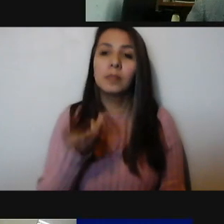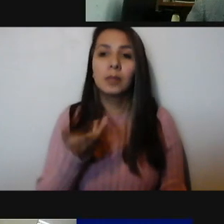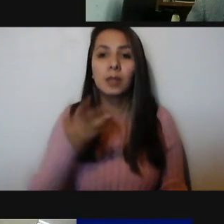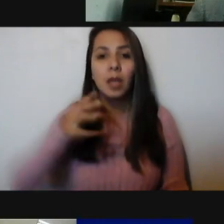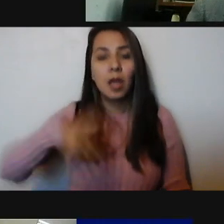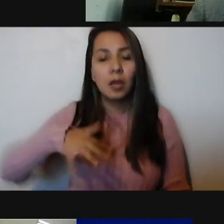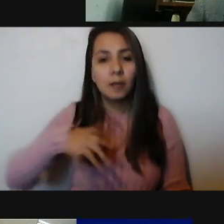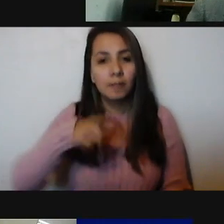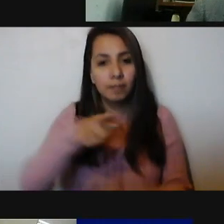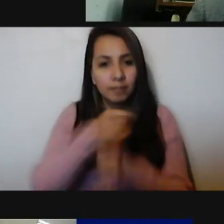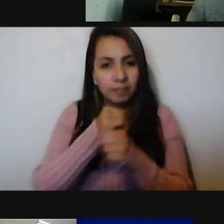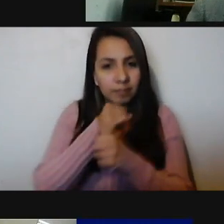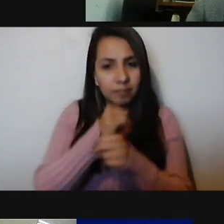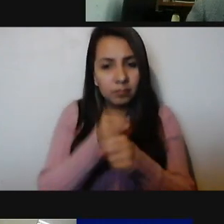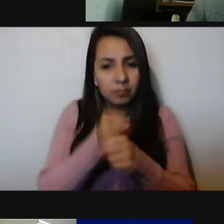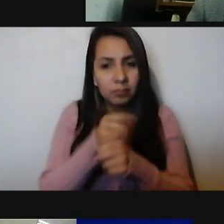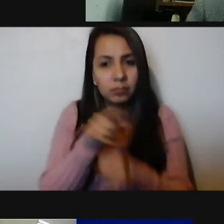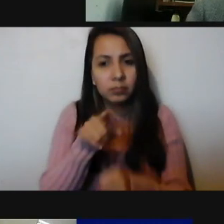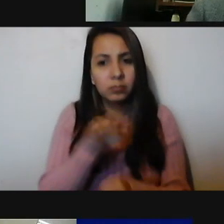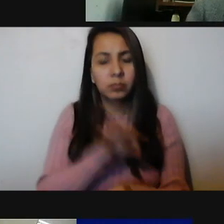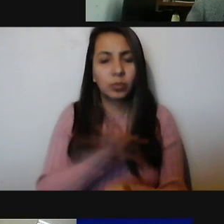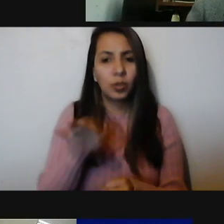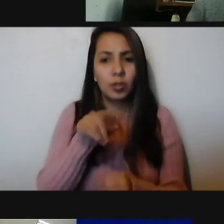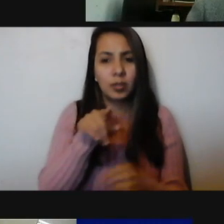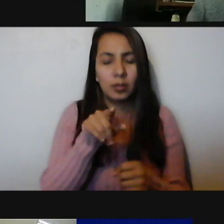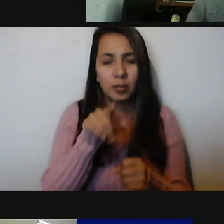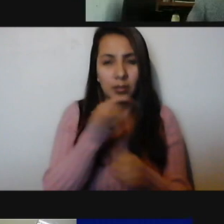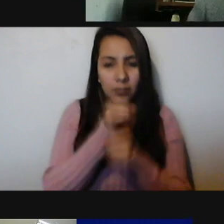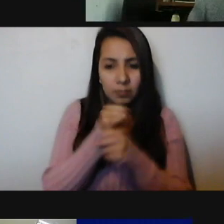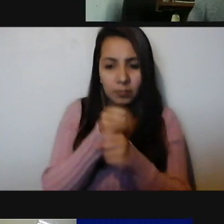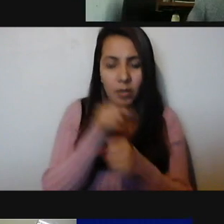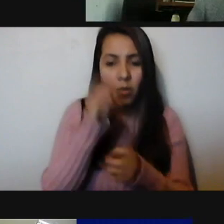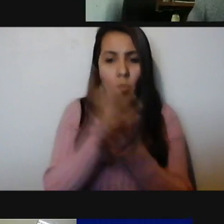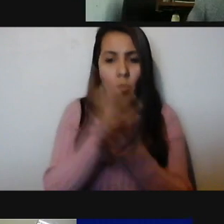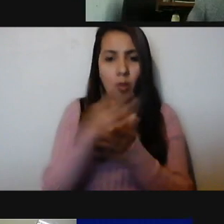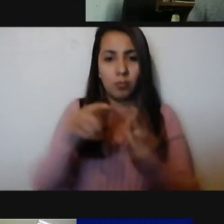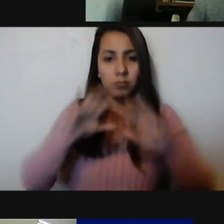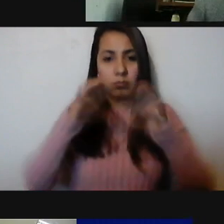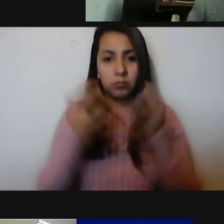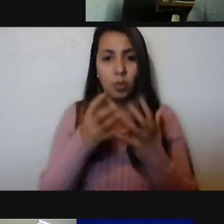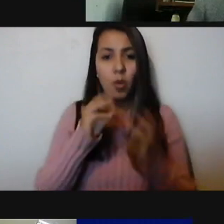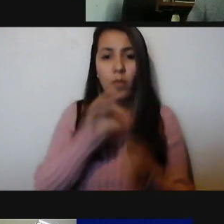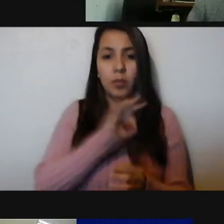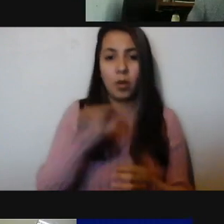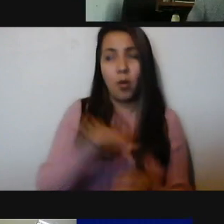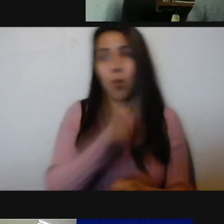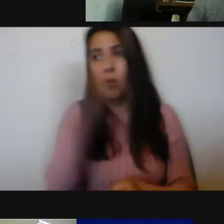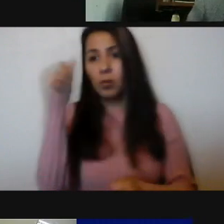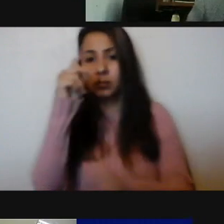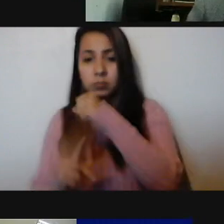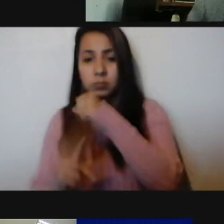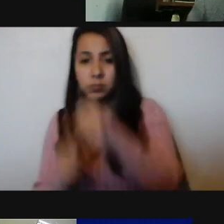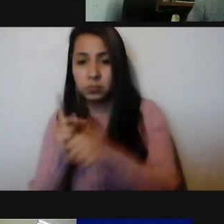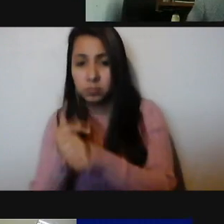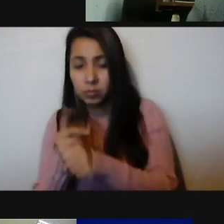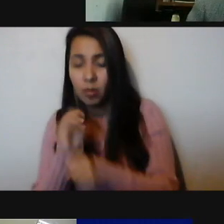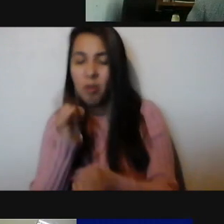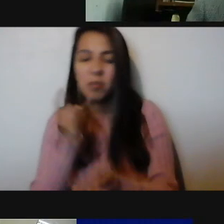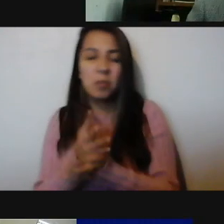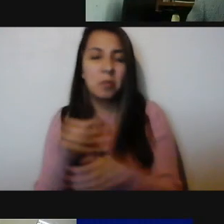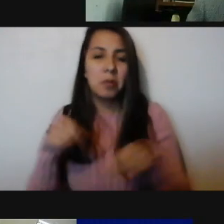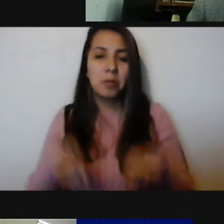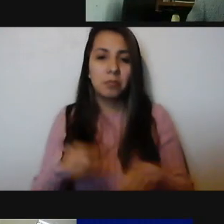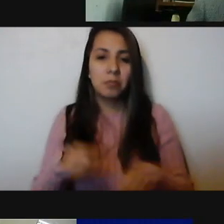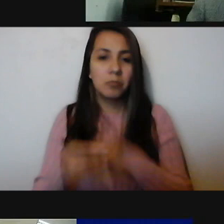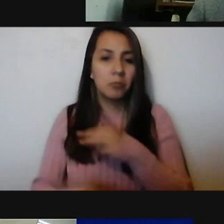Con respecto a la visión que se ha planteado, ¿es recomendable extrapolar la investigación y los resultados a otros planetas? ¿O